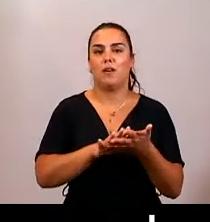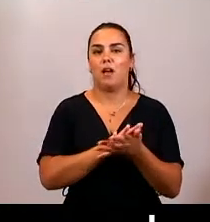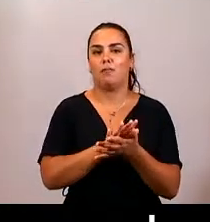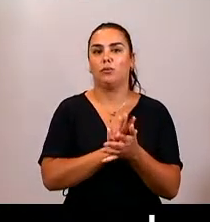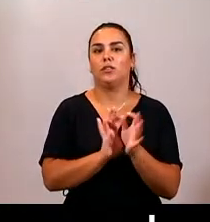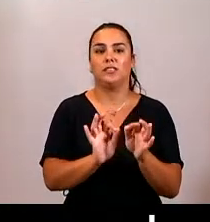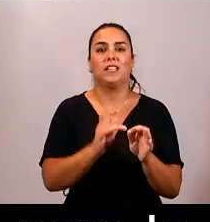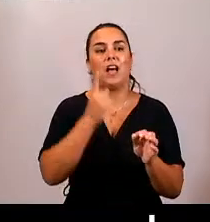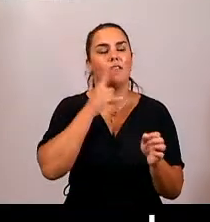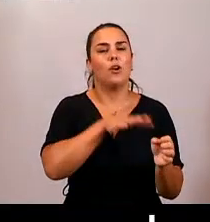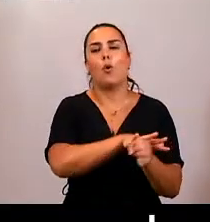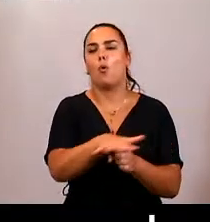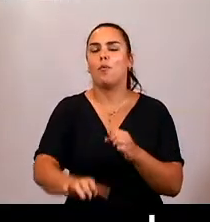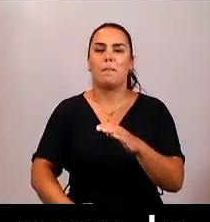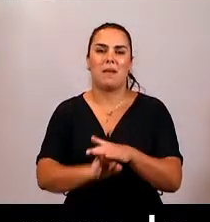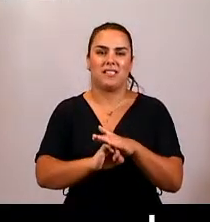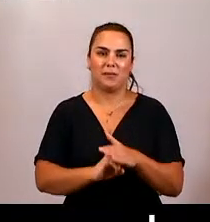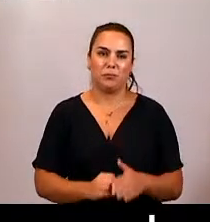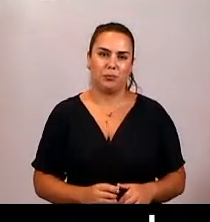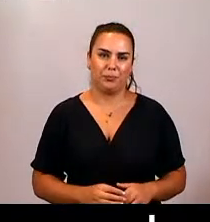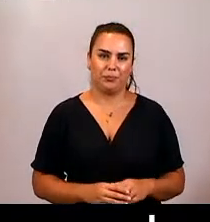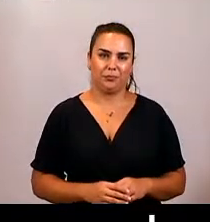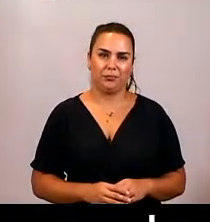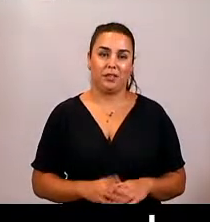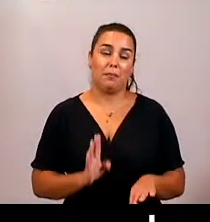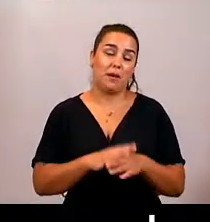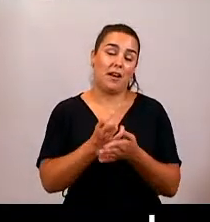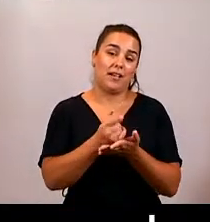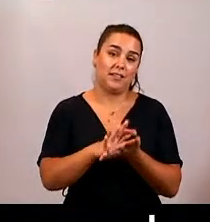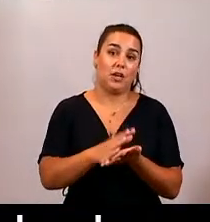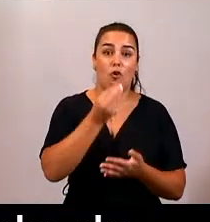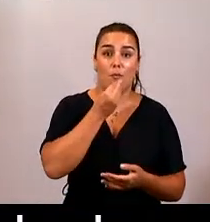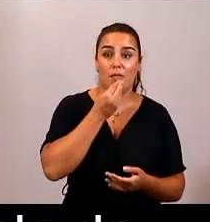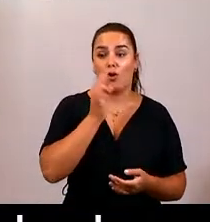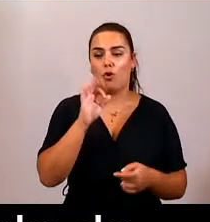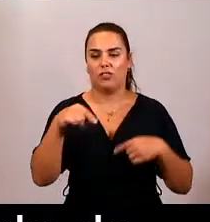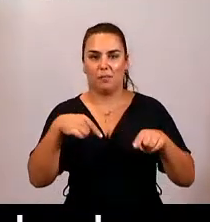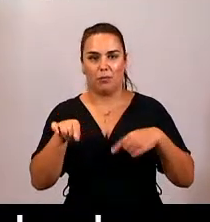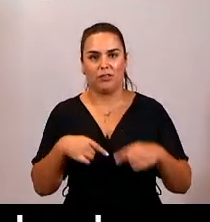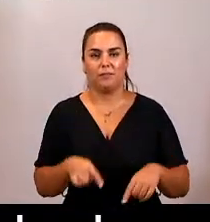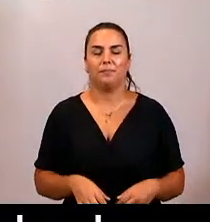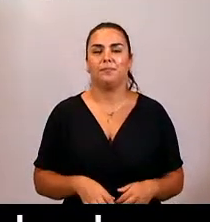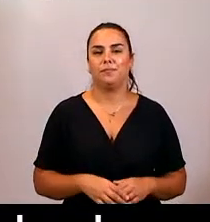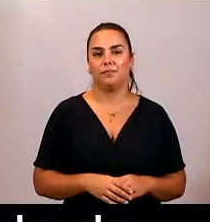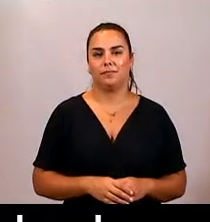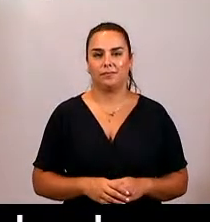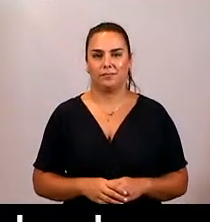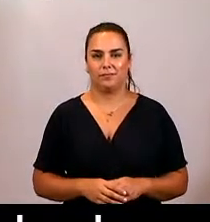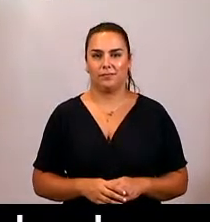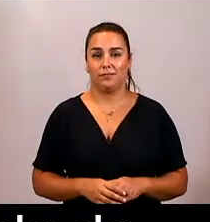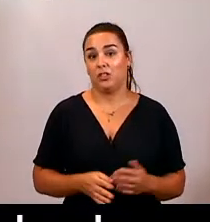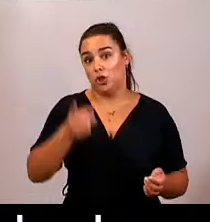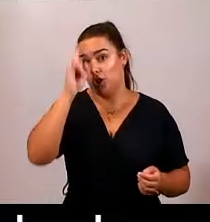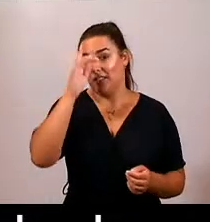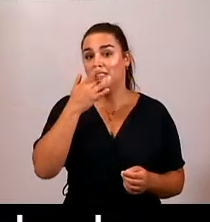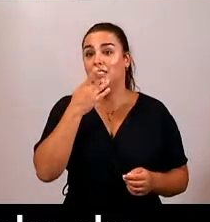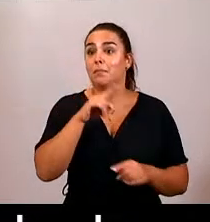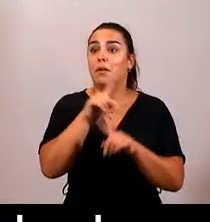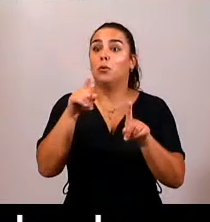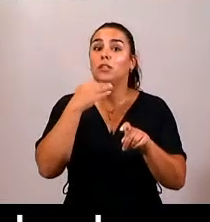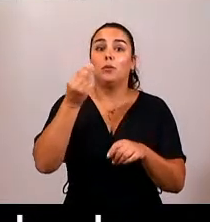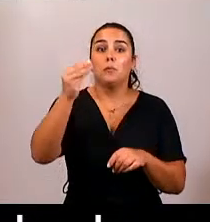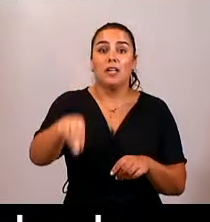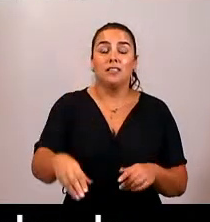máximo número posible de chicos, en la gratuidad tanto de comedores como de transporte. No sé si tienen alguna pregunta